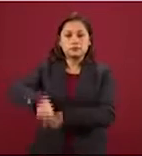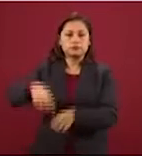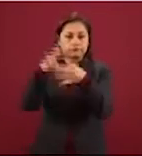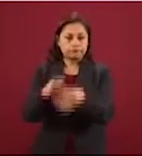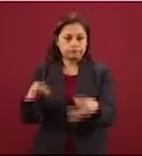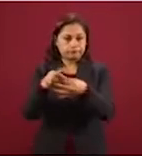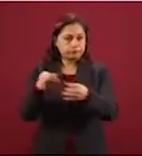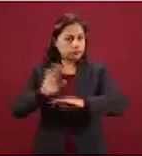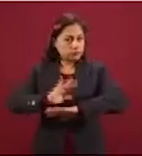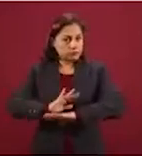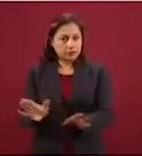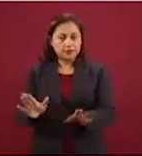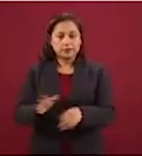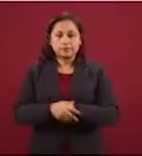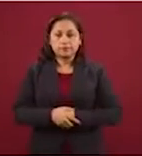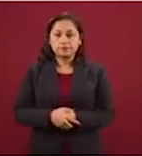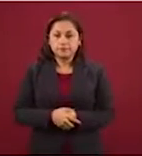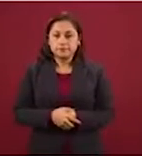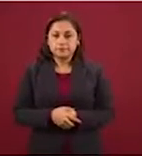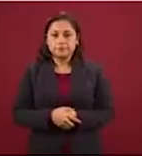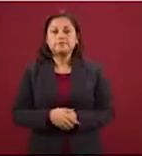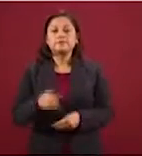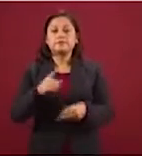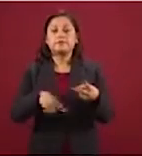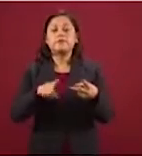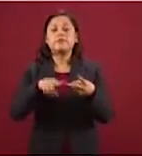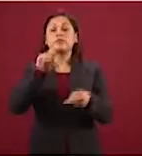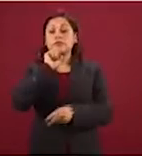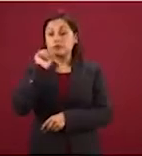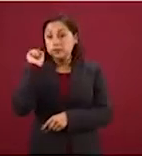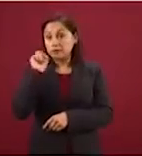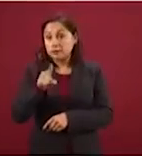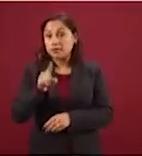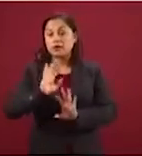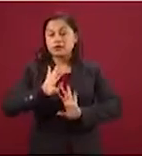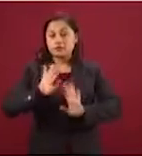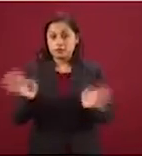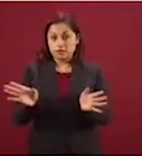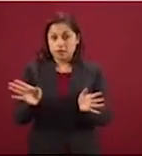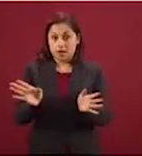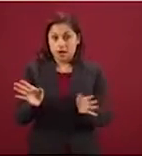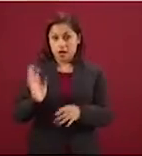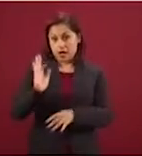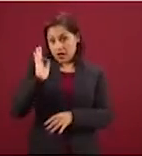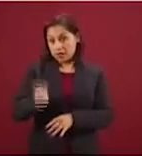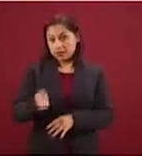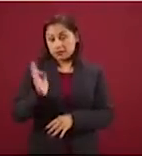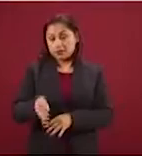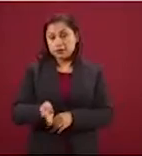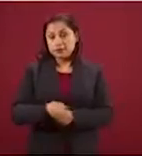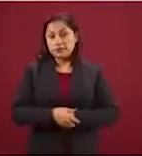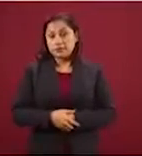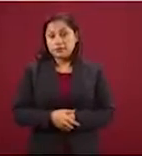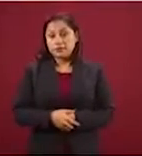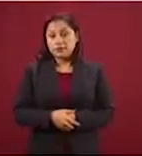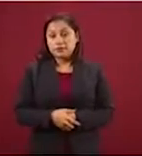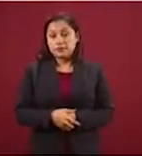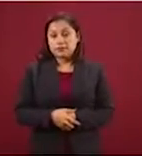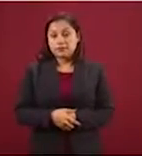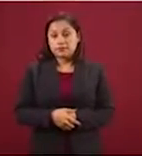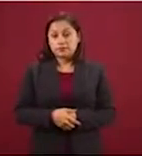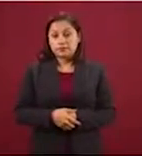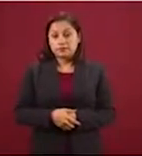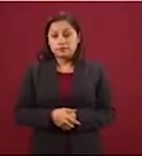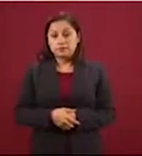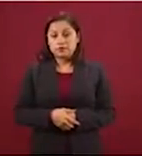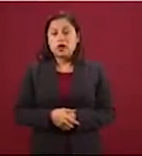También se autoriza que se rehabilite, que se